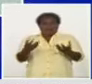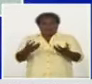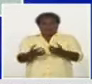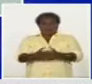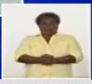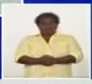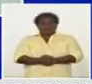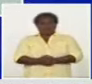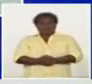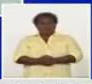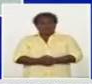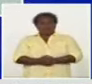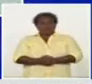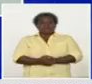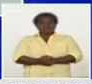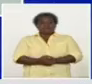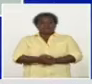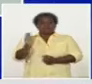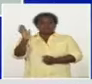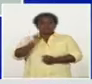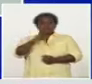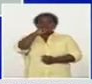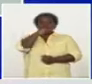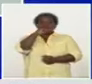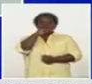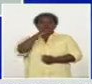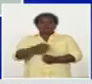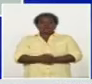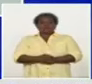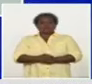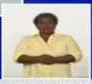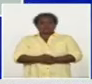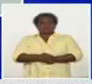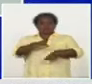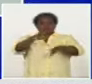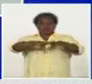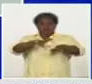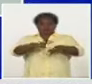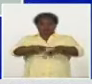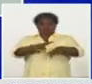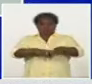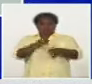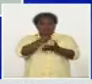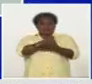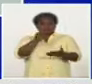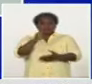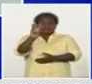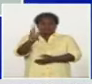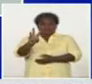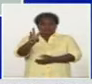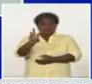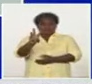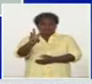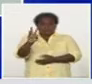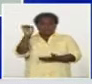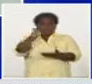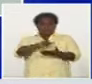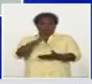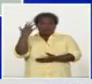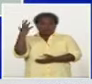viajero cubano procedente de Rusia. En el caso de La Habana se diagnostican 3 casos